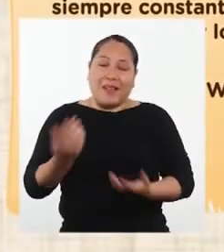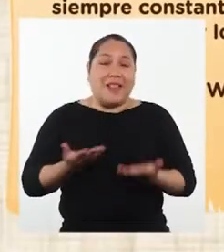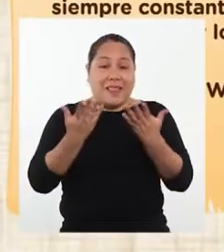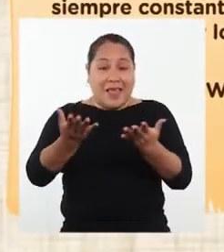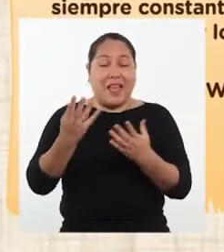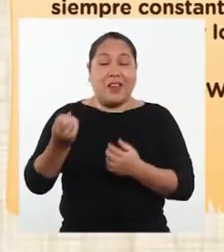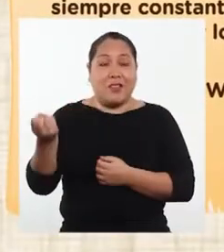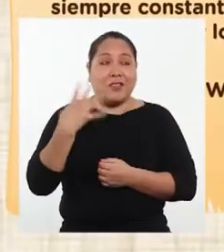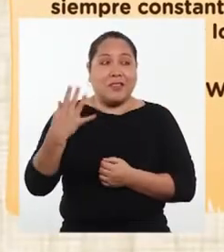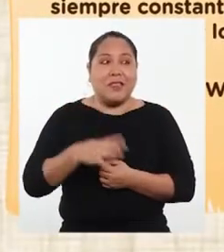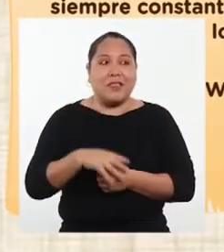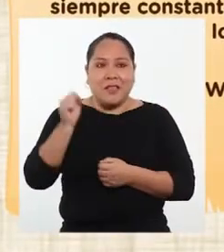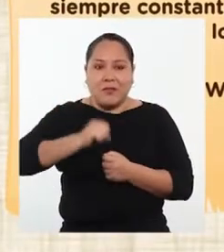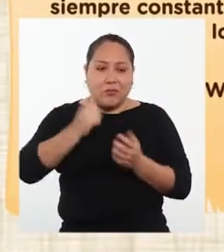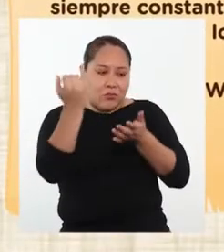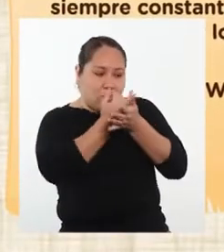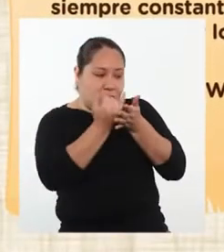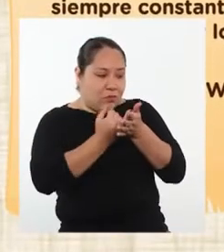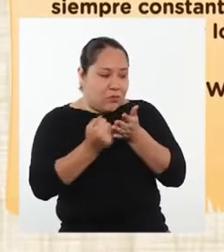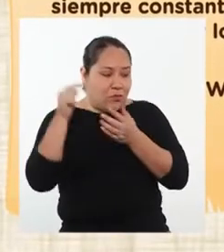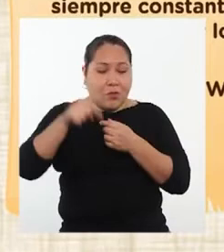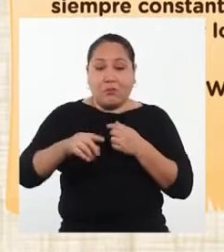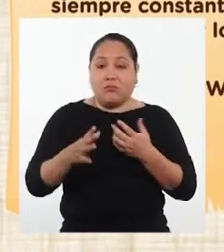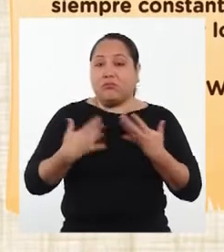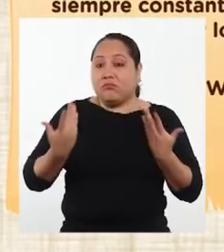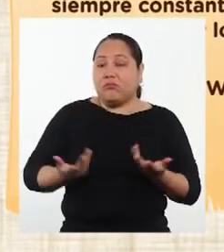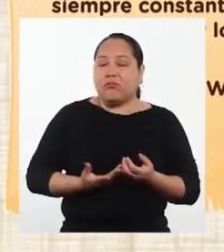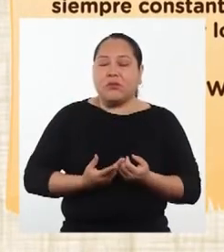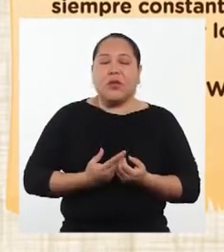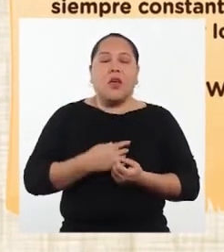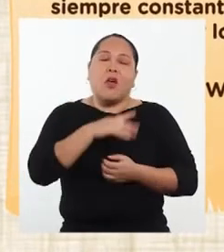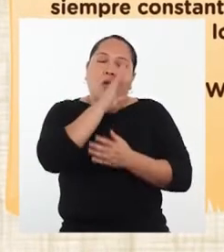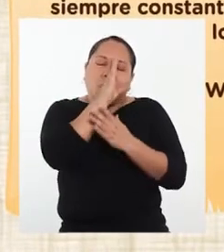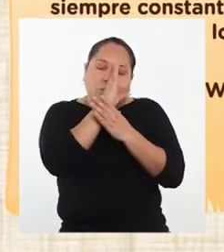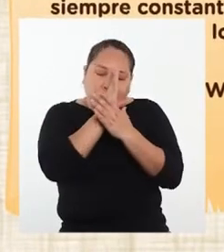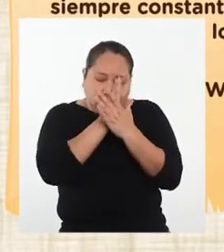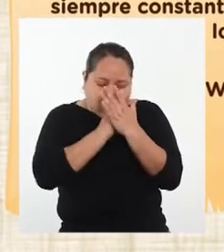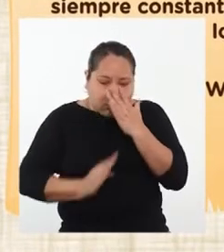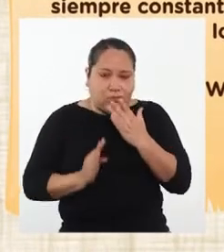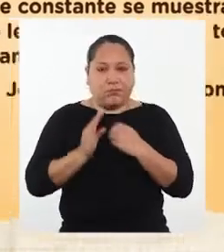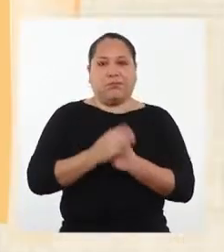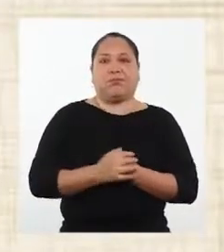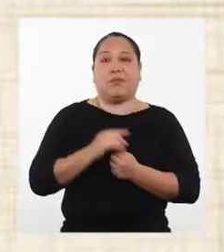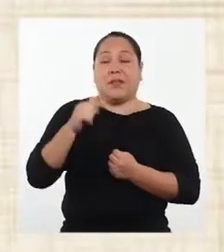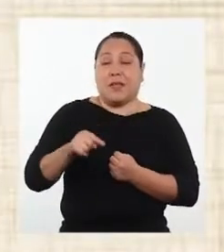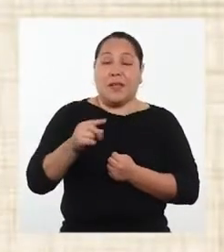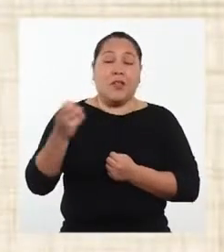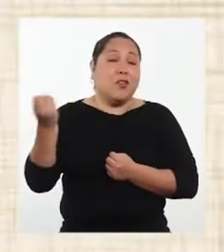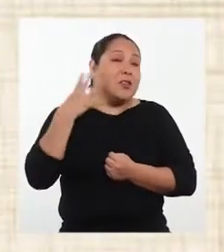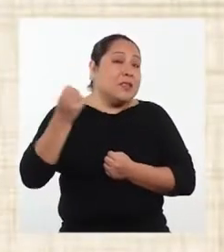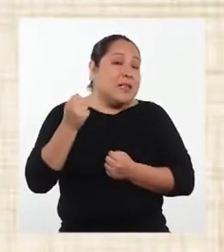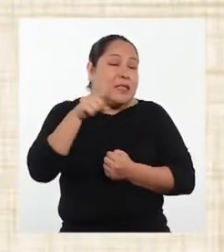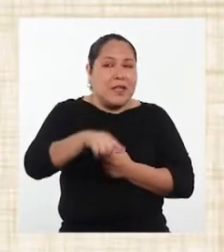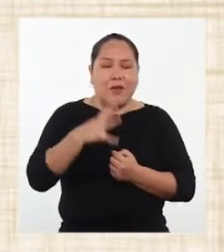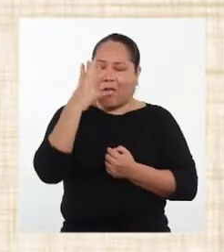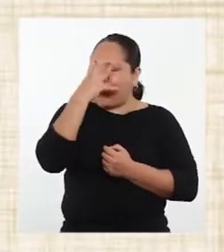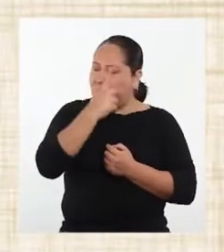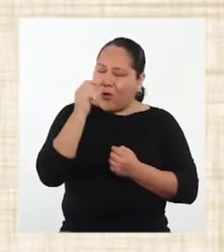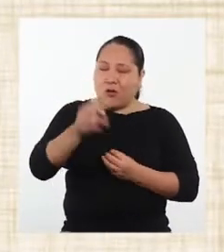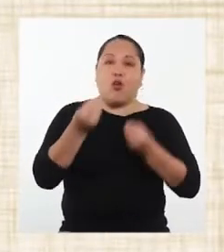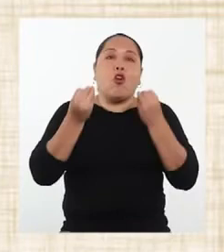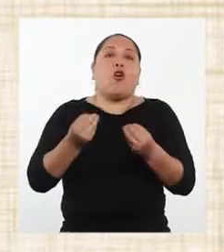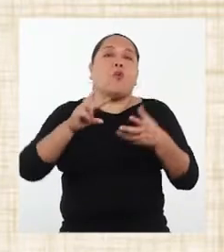Igual nos dice básicamente que actuemos con fe y humildad. Y Get nos habla de